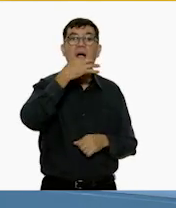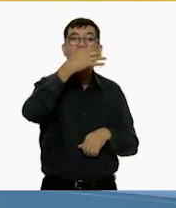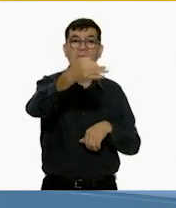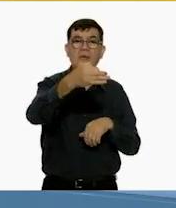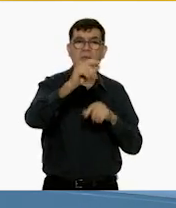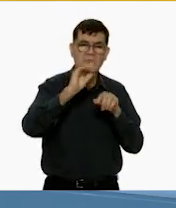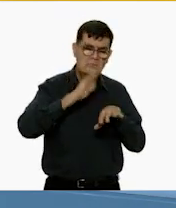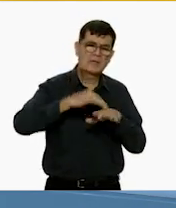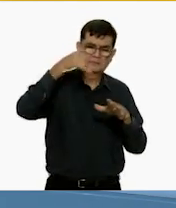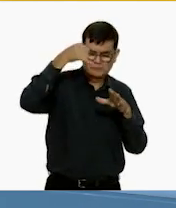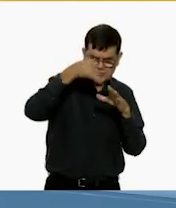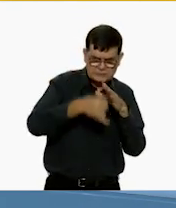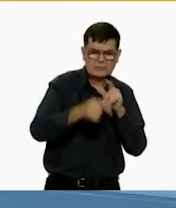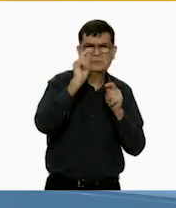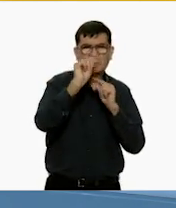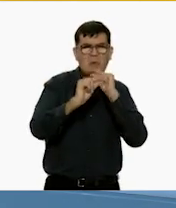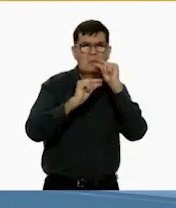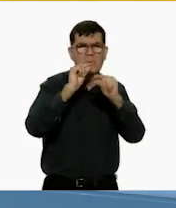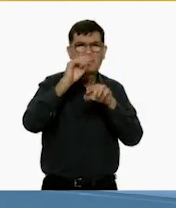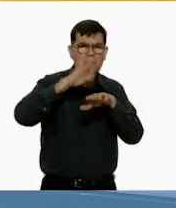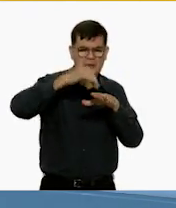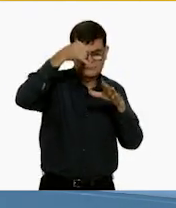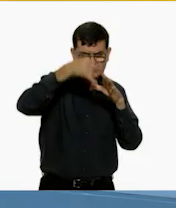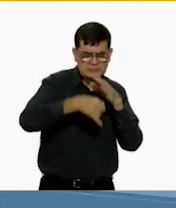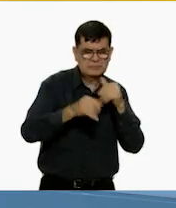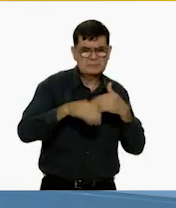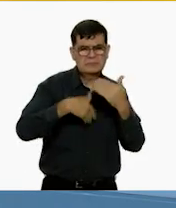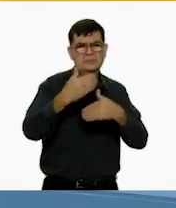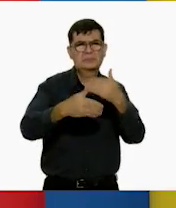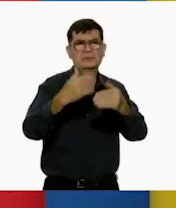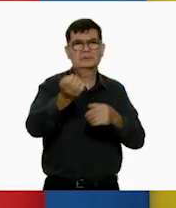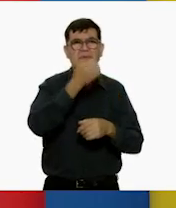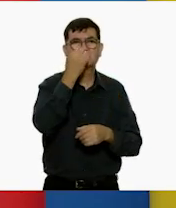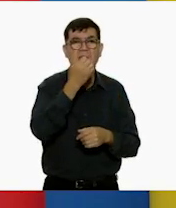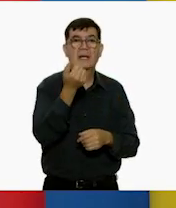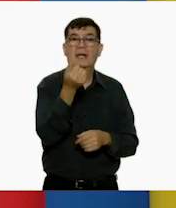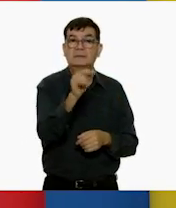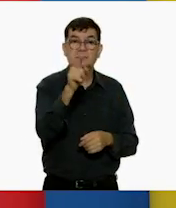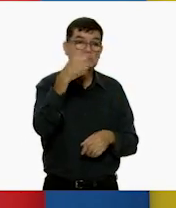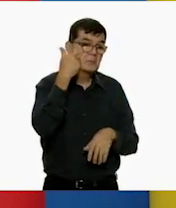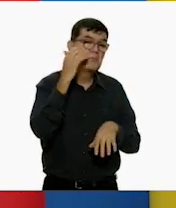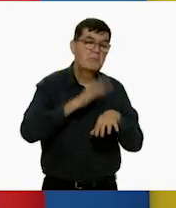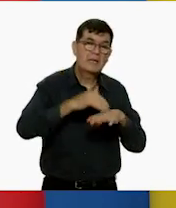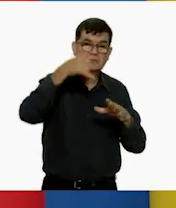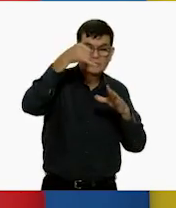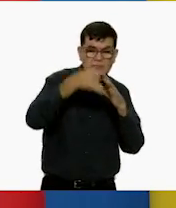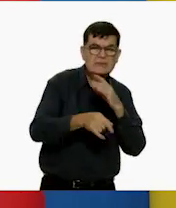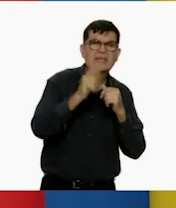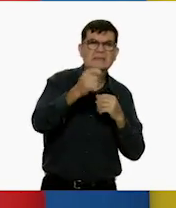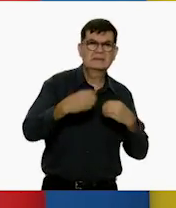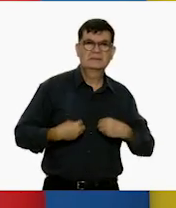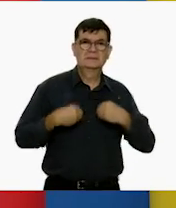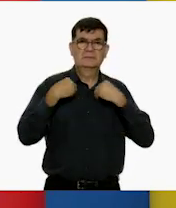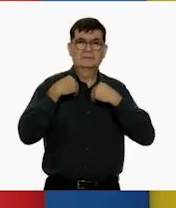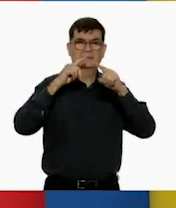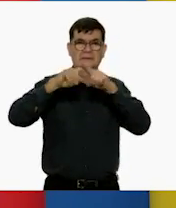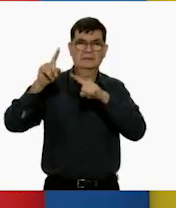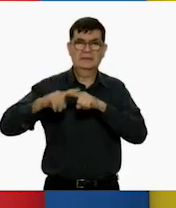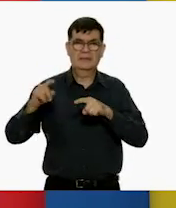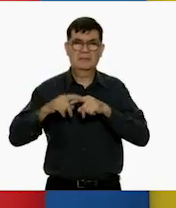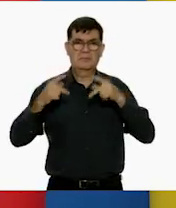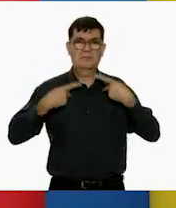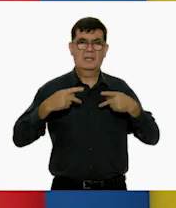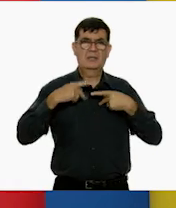iremos profundizando en cada uno de estos temas a lo largo del ciclo escolar. Así que si quieren saber más sobre la vida de distintos